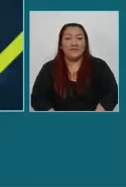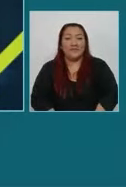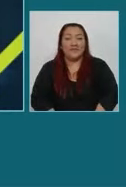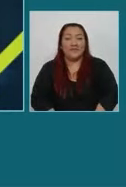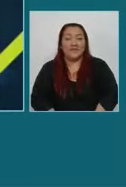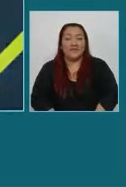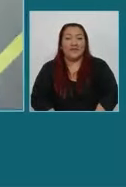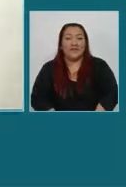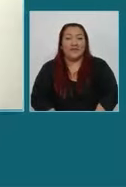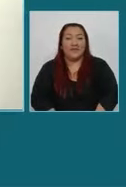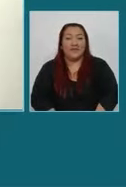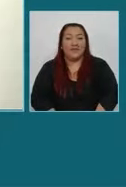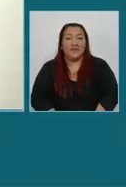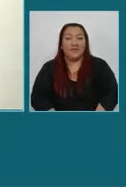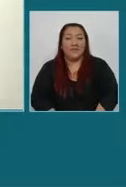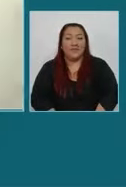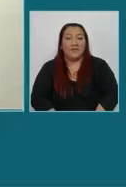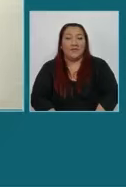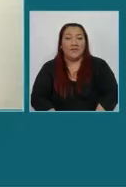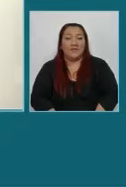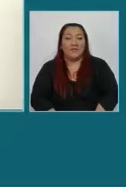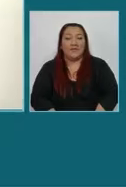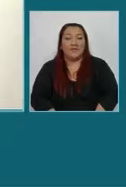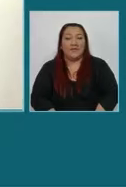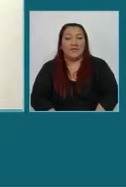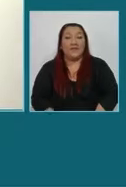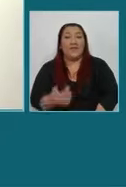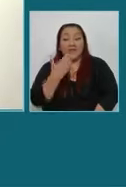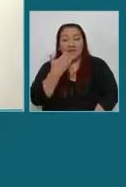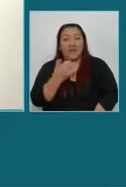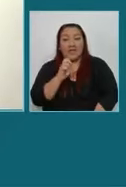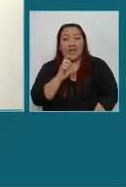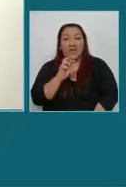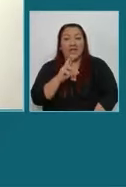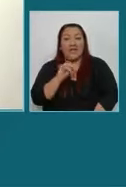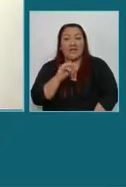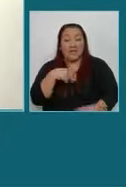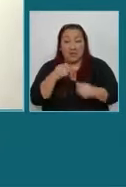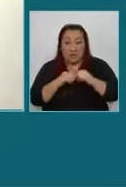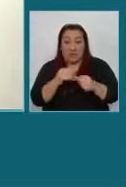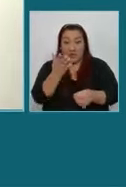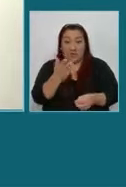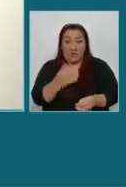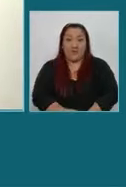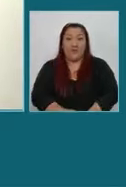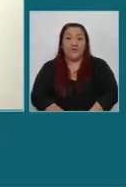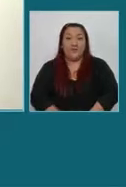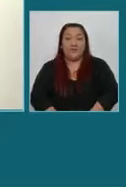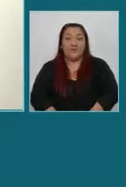Muchísimas gracias, Carlos. Cristian, ¿podríamos continuar contigo, por favor?